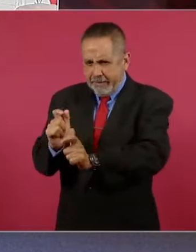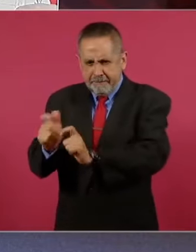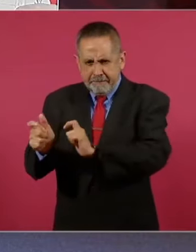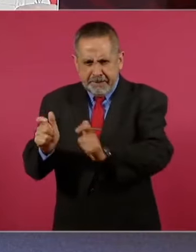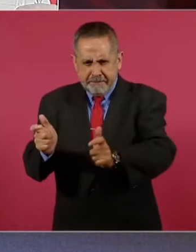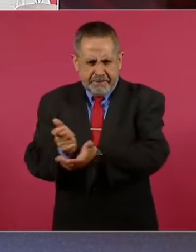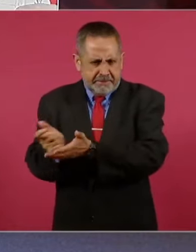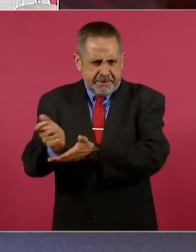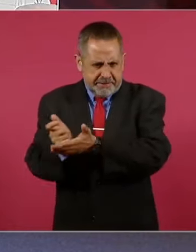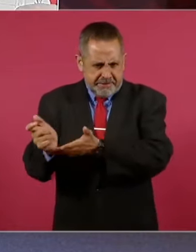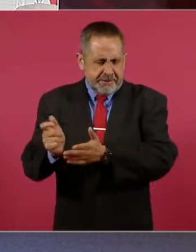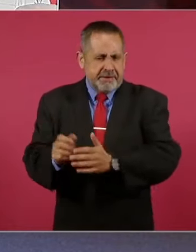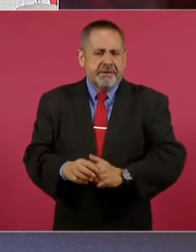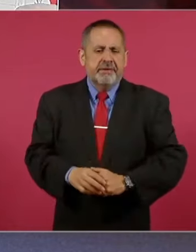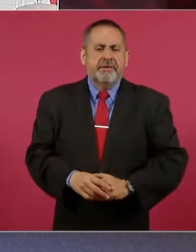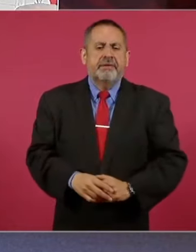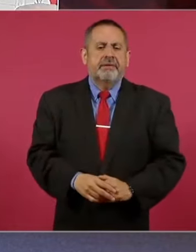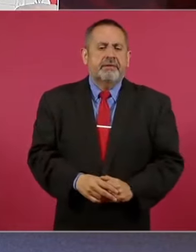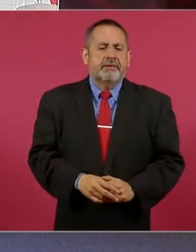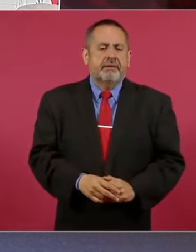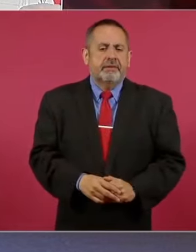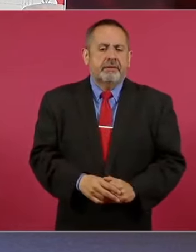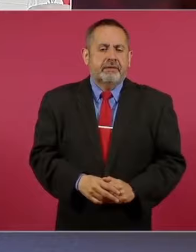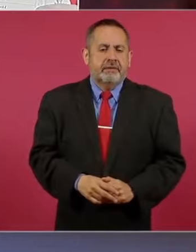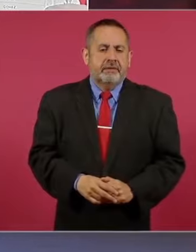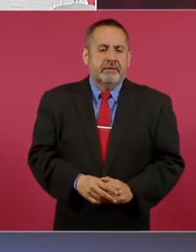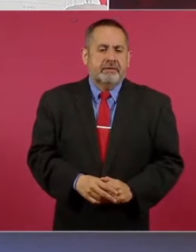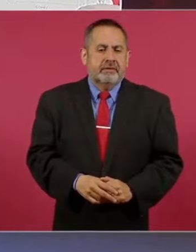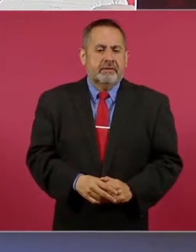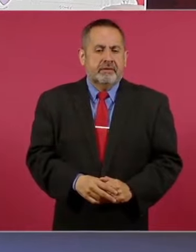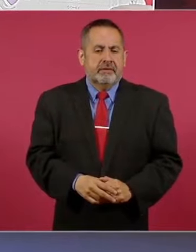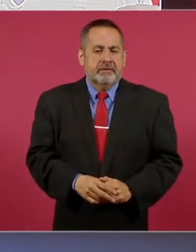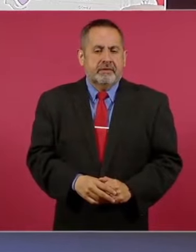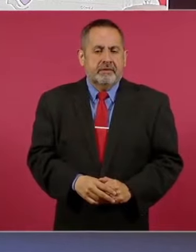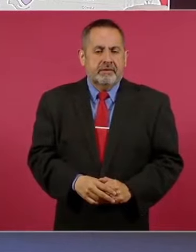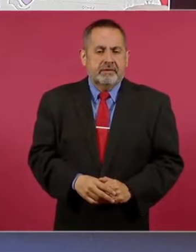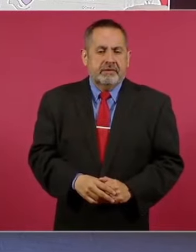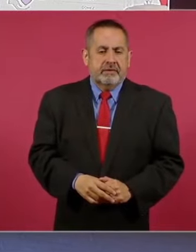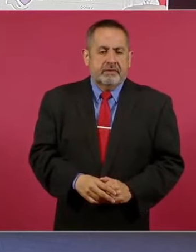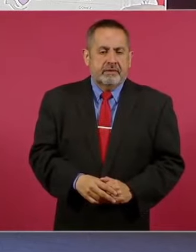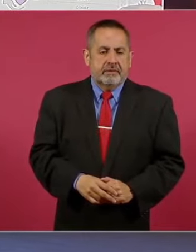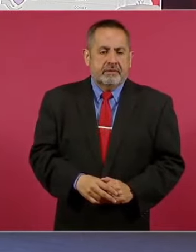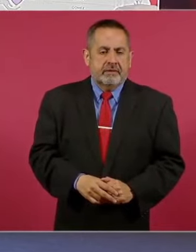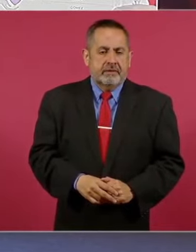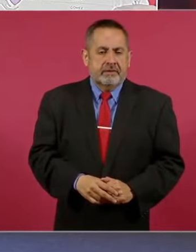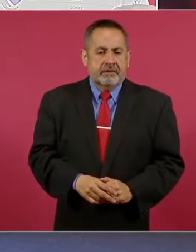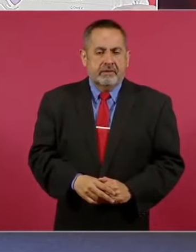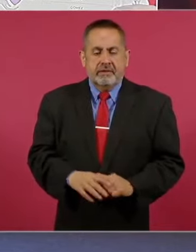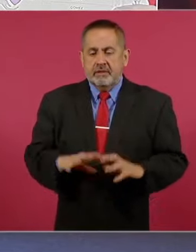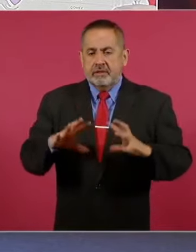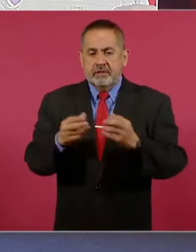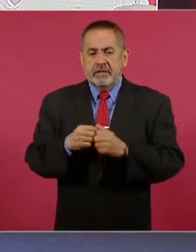a